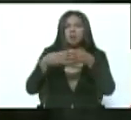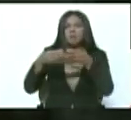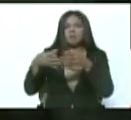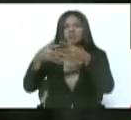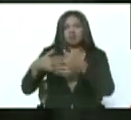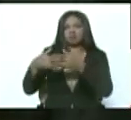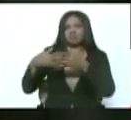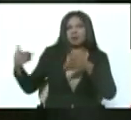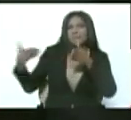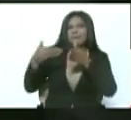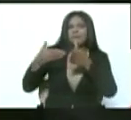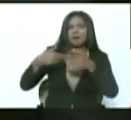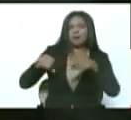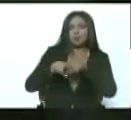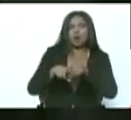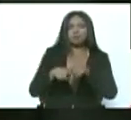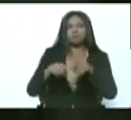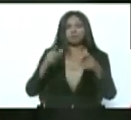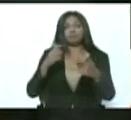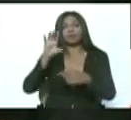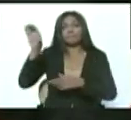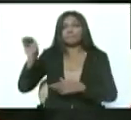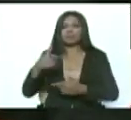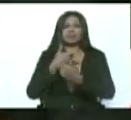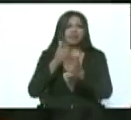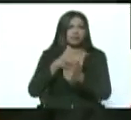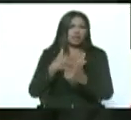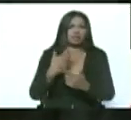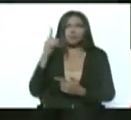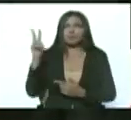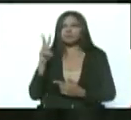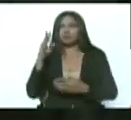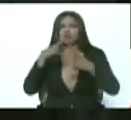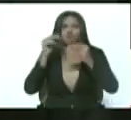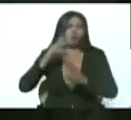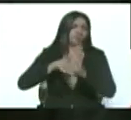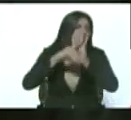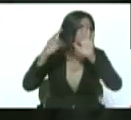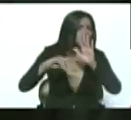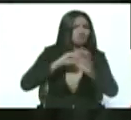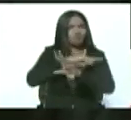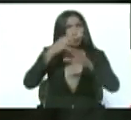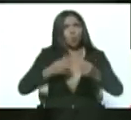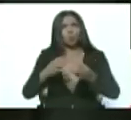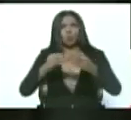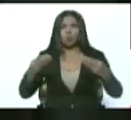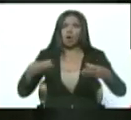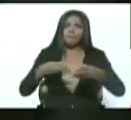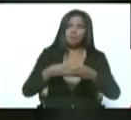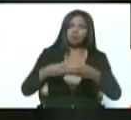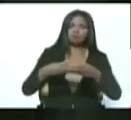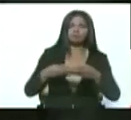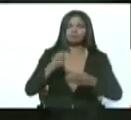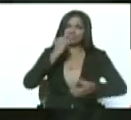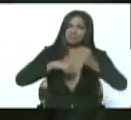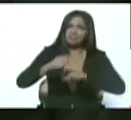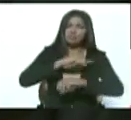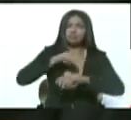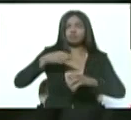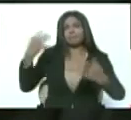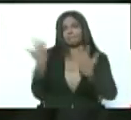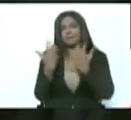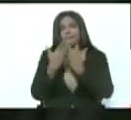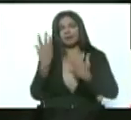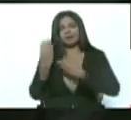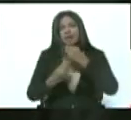países soberanos, la de países libres, la de pueblos libres, que tenemos todo el derecho en fortalecer nuestra cooperación y en defendernos de las agresiones de